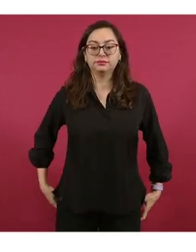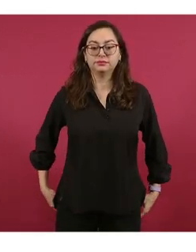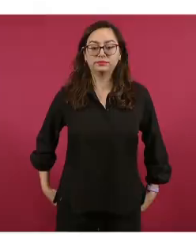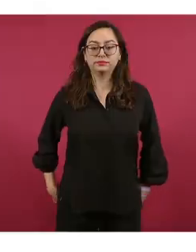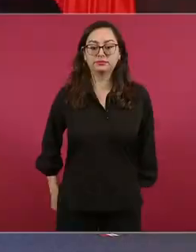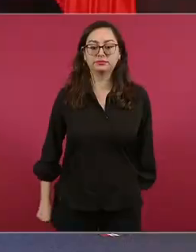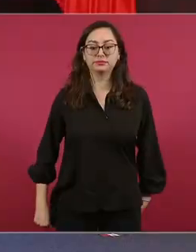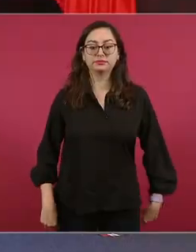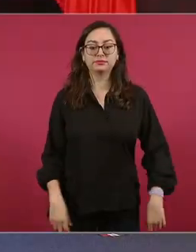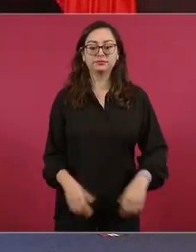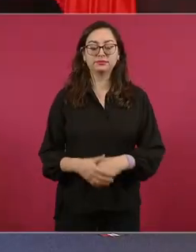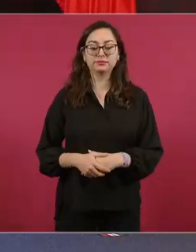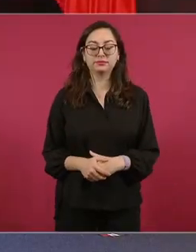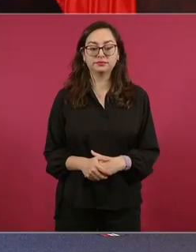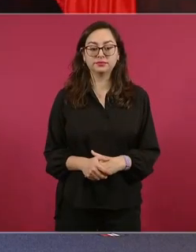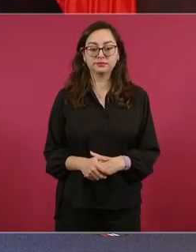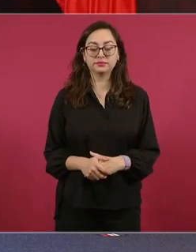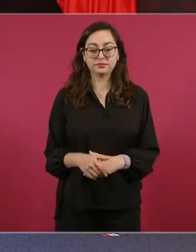Miren esto.